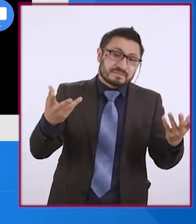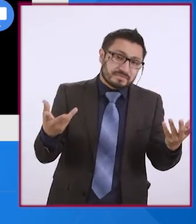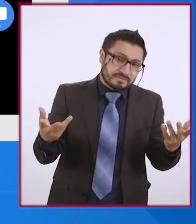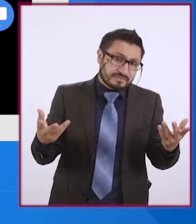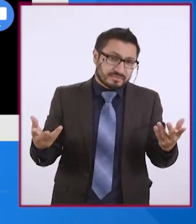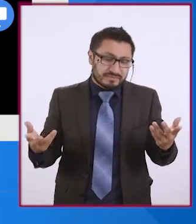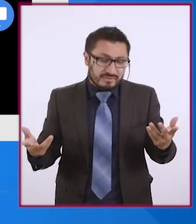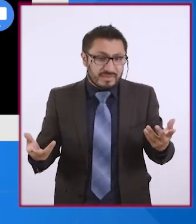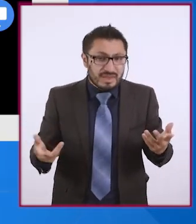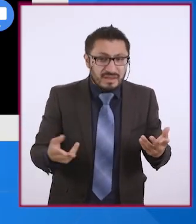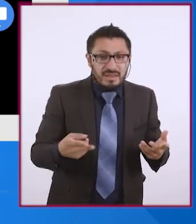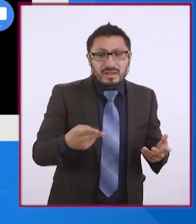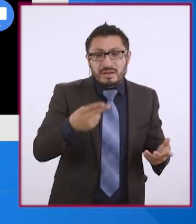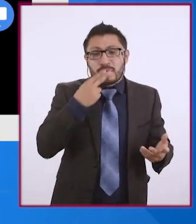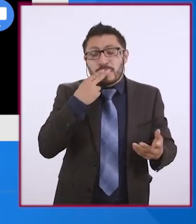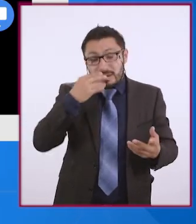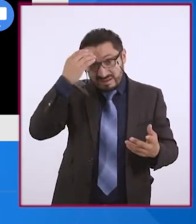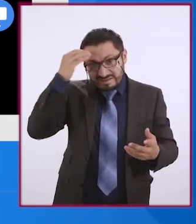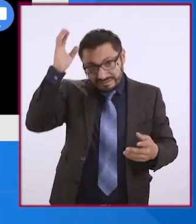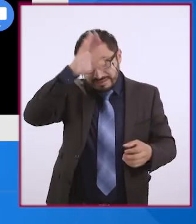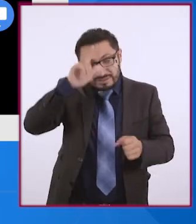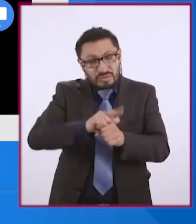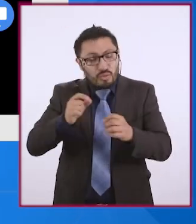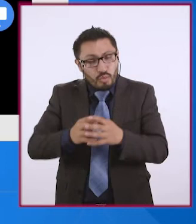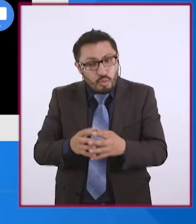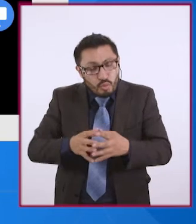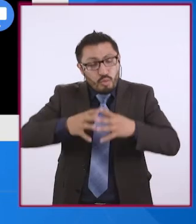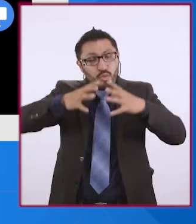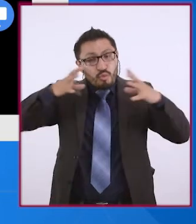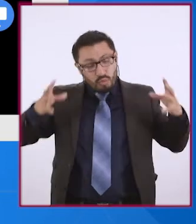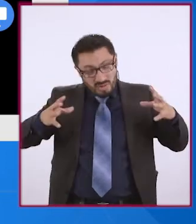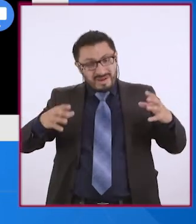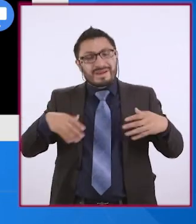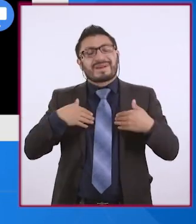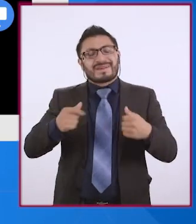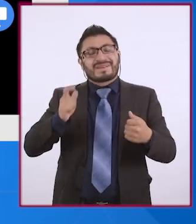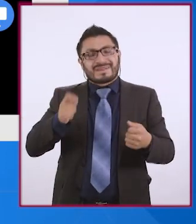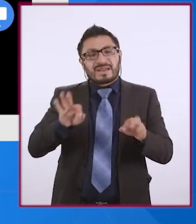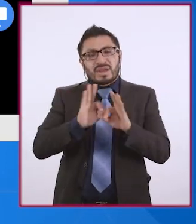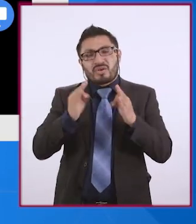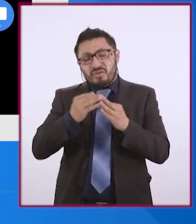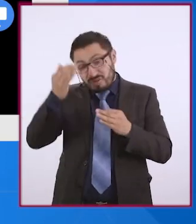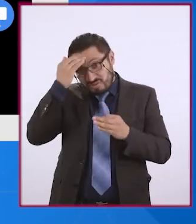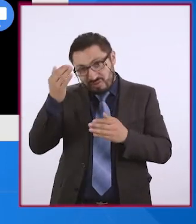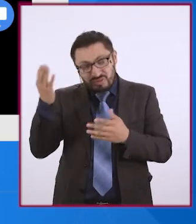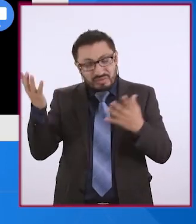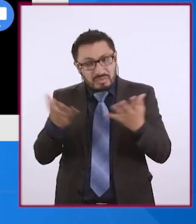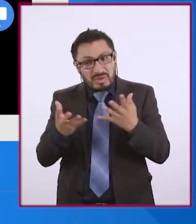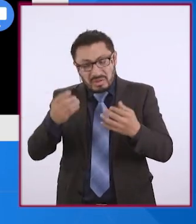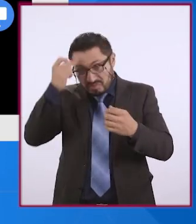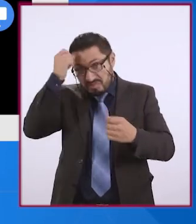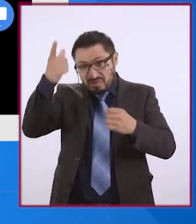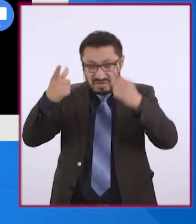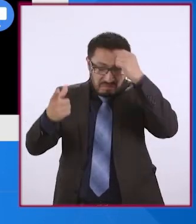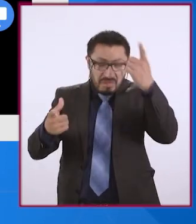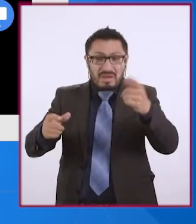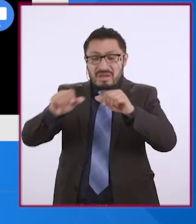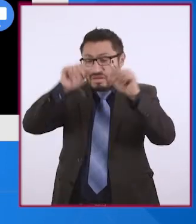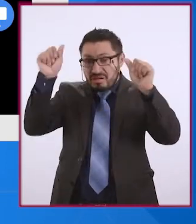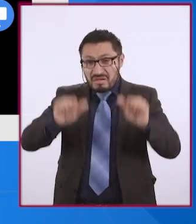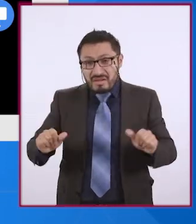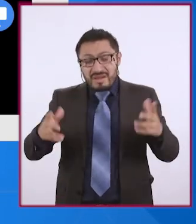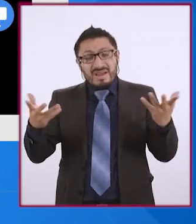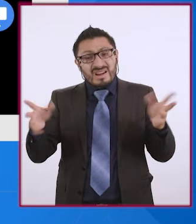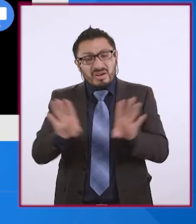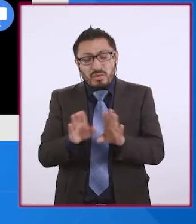el engrandecimiento de la cultura, entendiendo por cultura las formas de conocimiento, de creación artística,